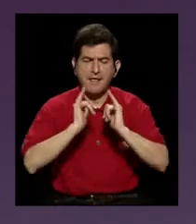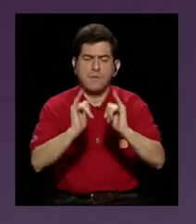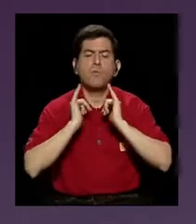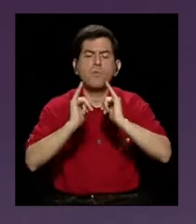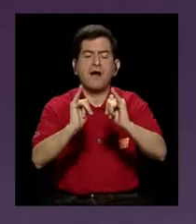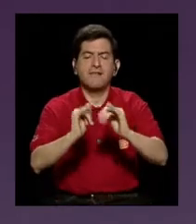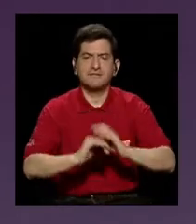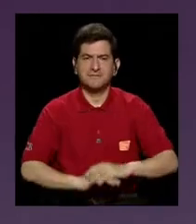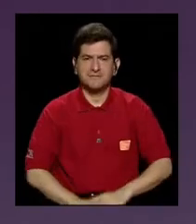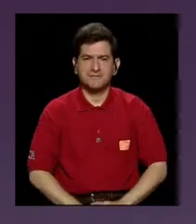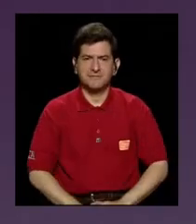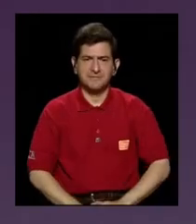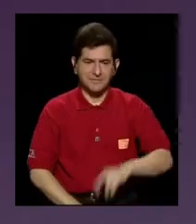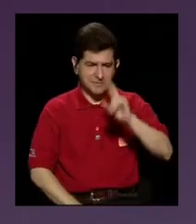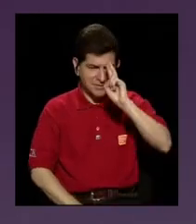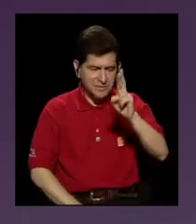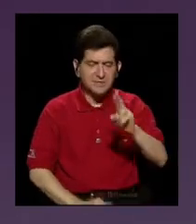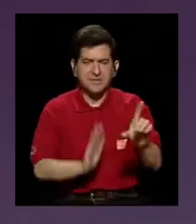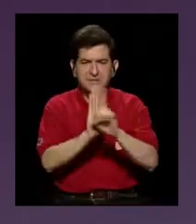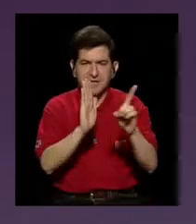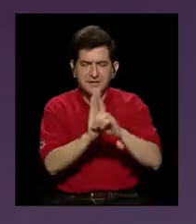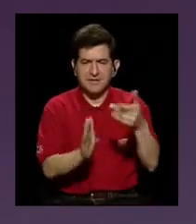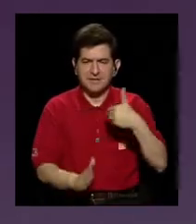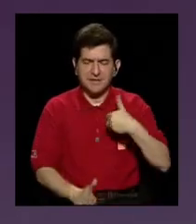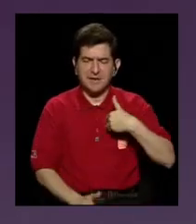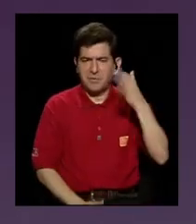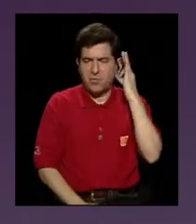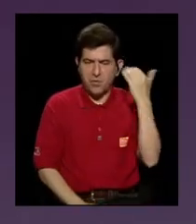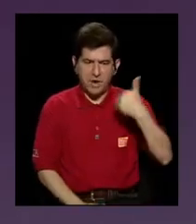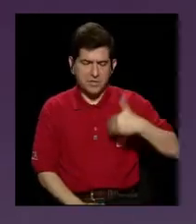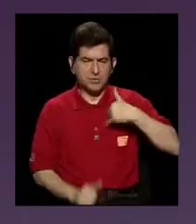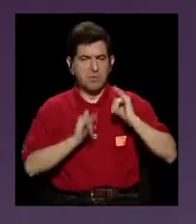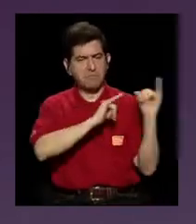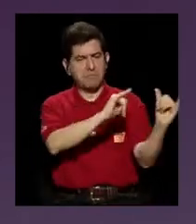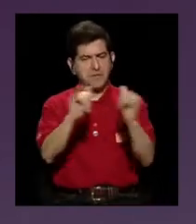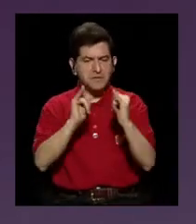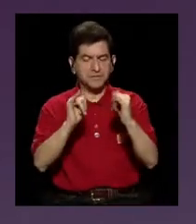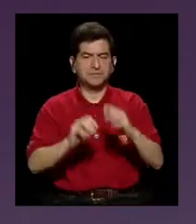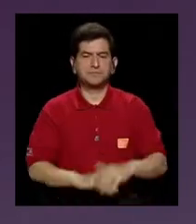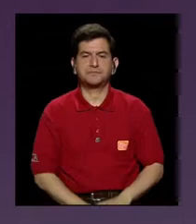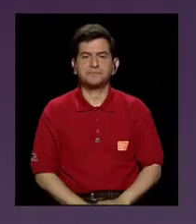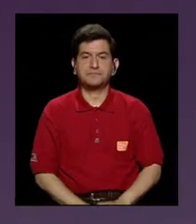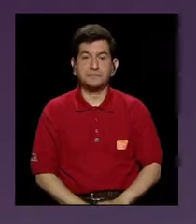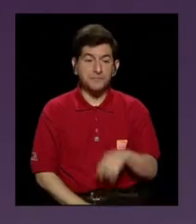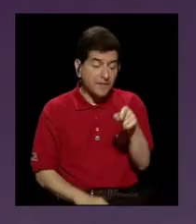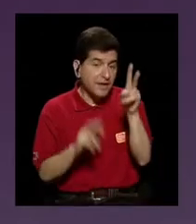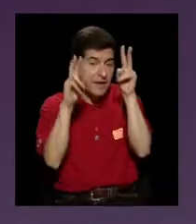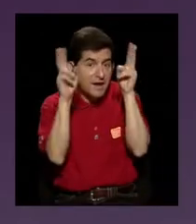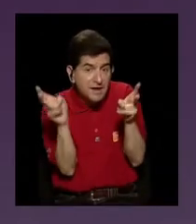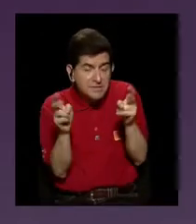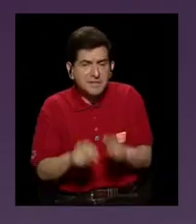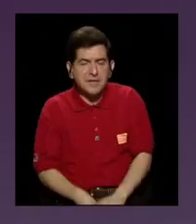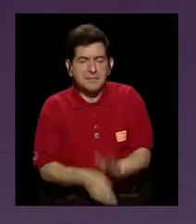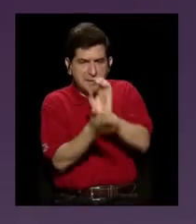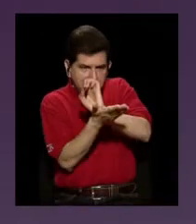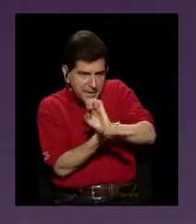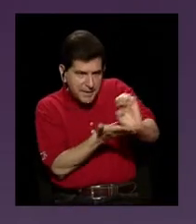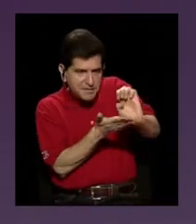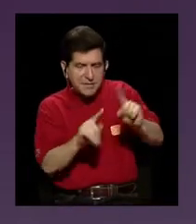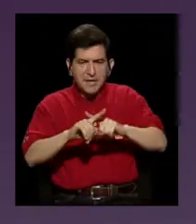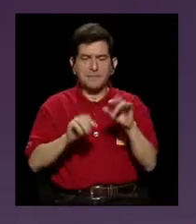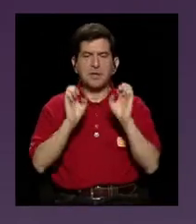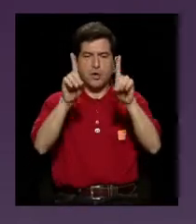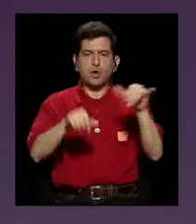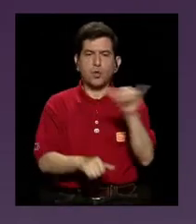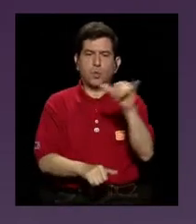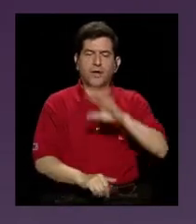igualdad, a los derechos que tenemos mujeres y hombres por igual. Entonces es un tema como de prevención, pero de